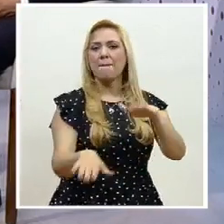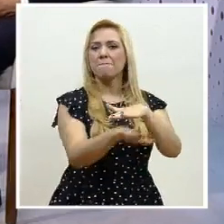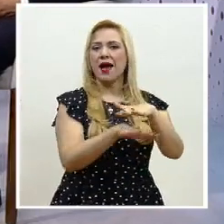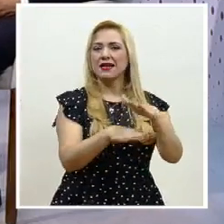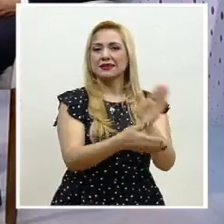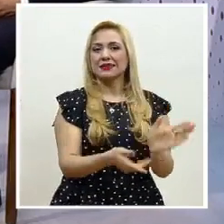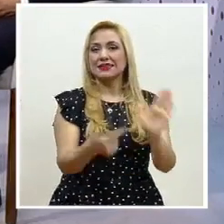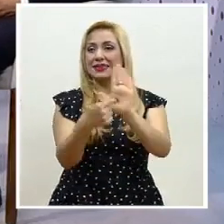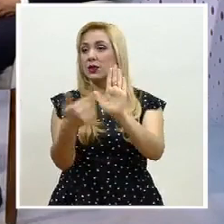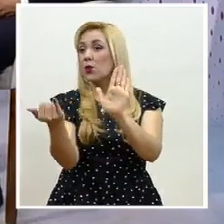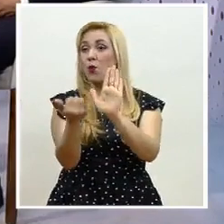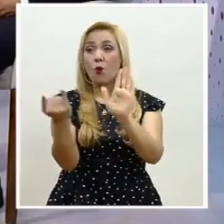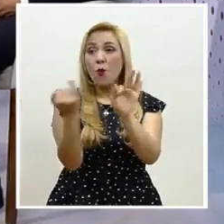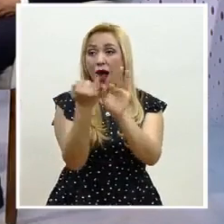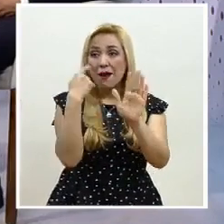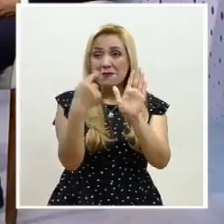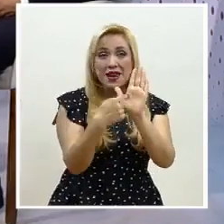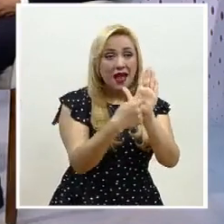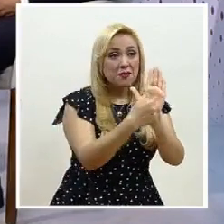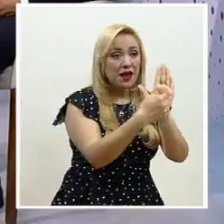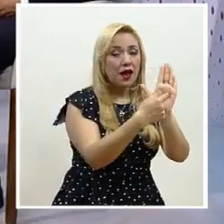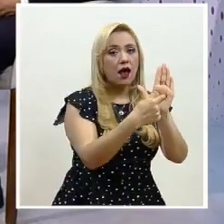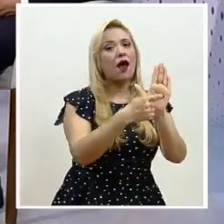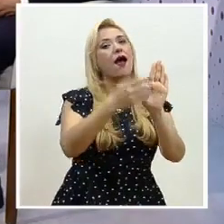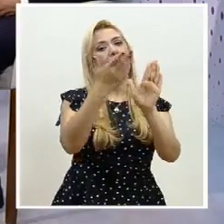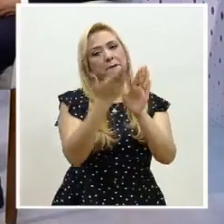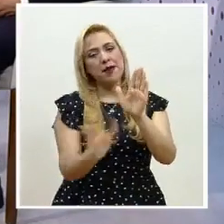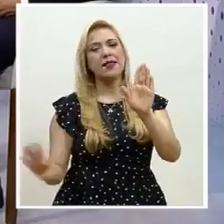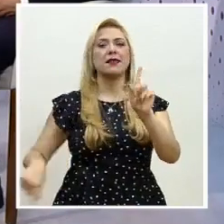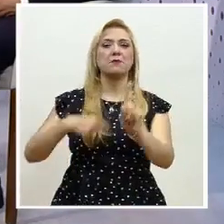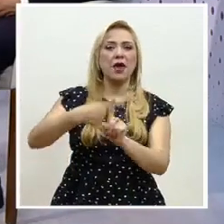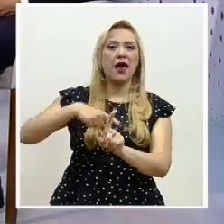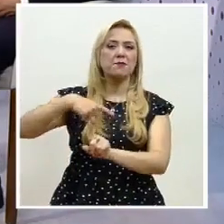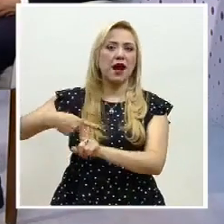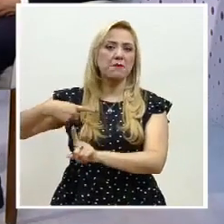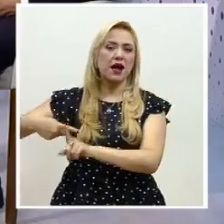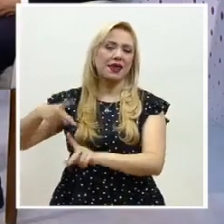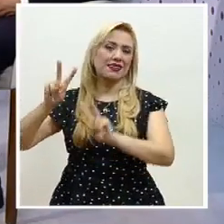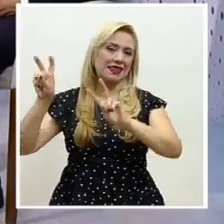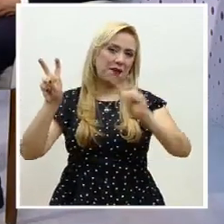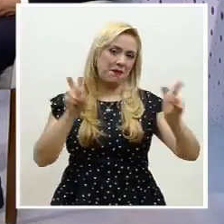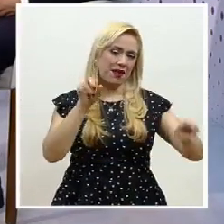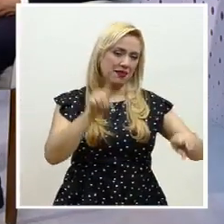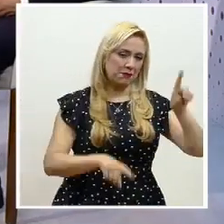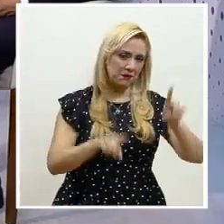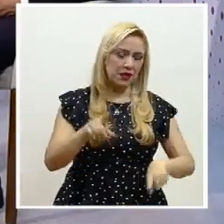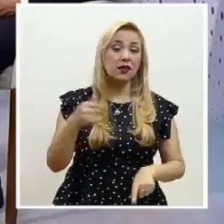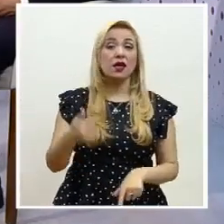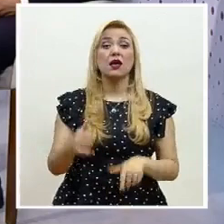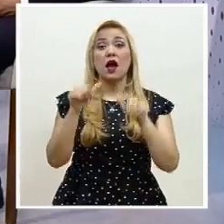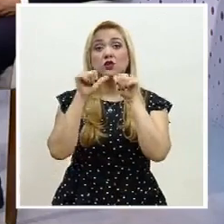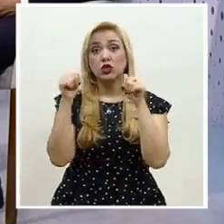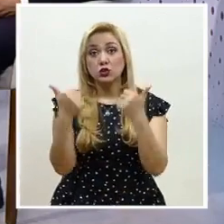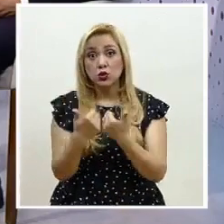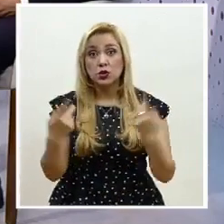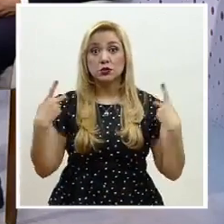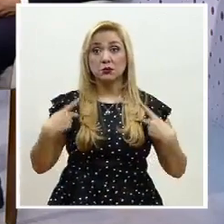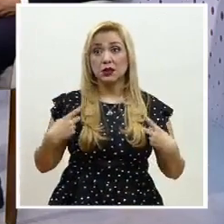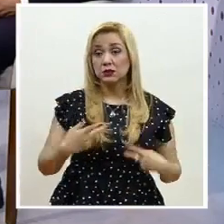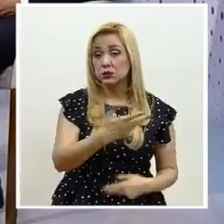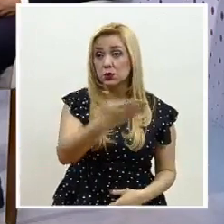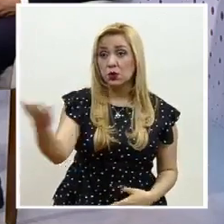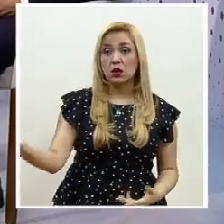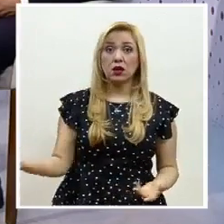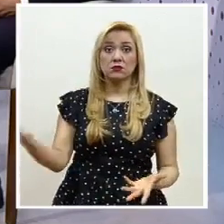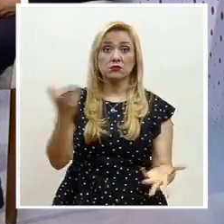van a repercutir de manera muy importante en todo el Poder Judicial Federal y los poderes locales. Y el tema de las asociaciones civiles, ¿no? Y creo que, digamos, le hemos